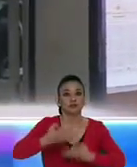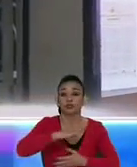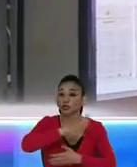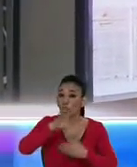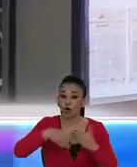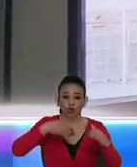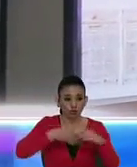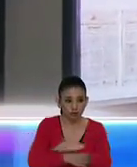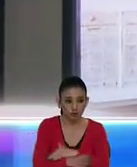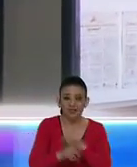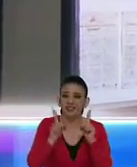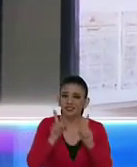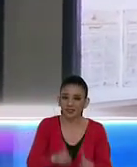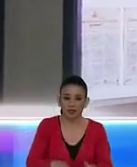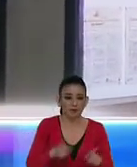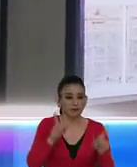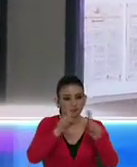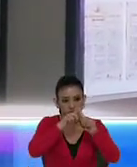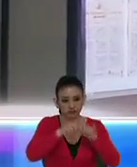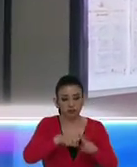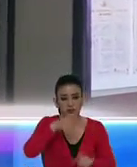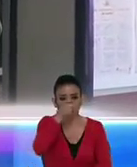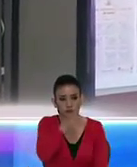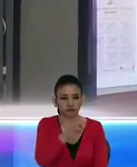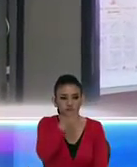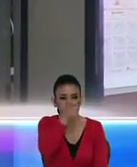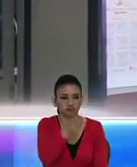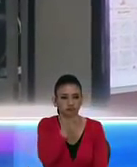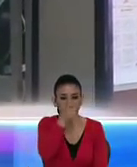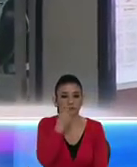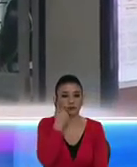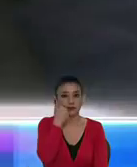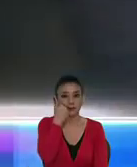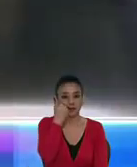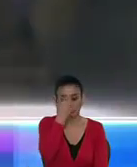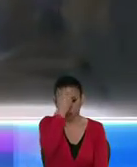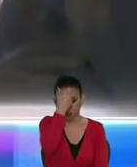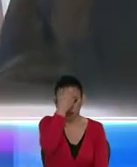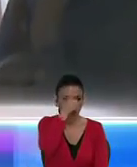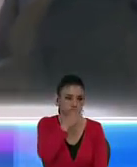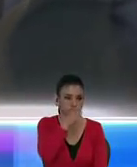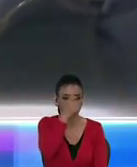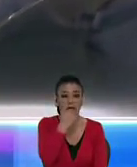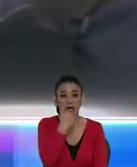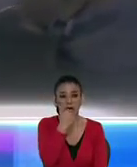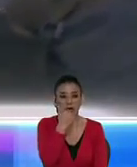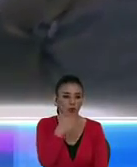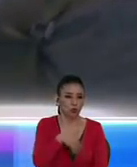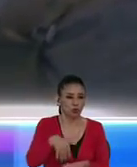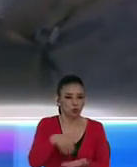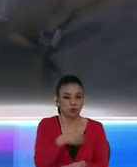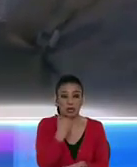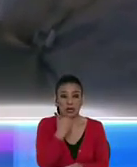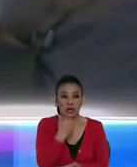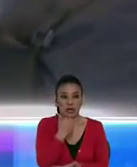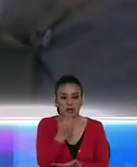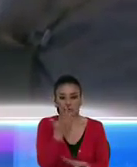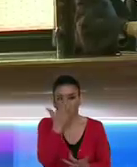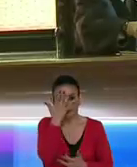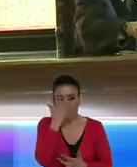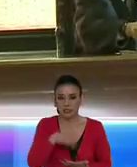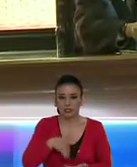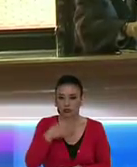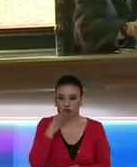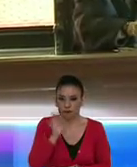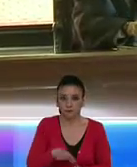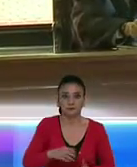ingresaban debían ser sometidos a un triaje médico con toma de temperatura para descartar alguna sospecha de la presencia del patógeno. Y tal